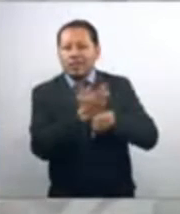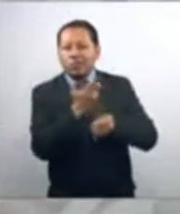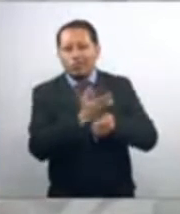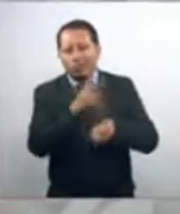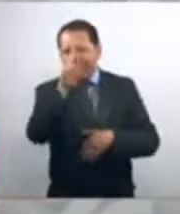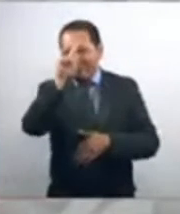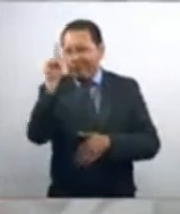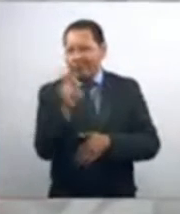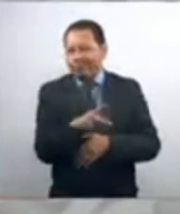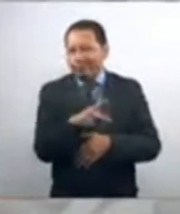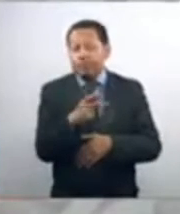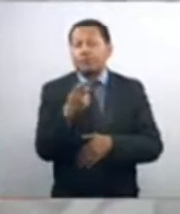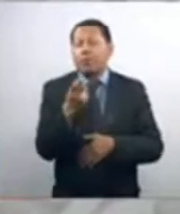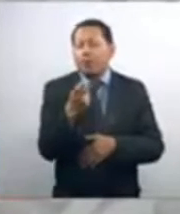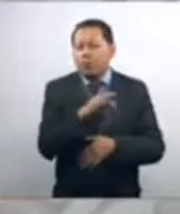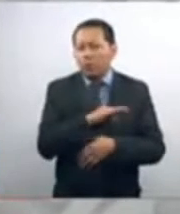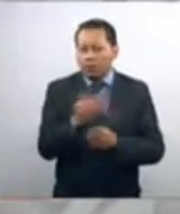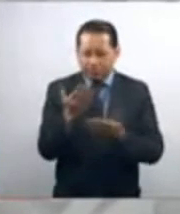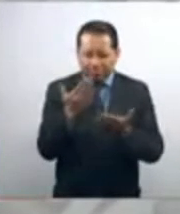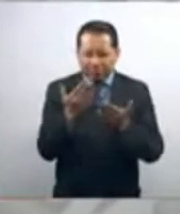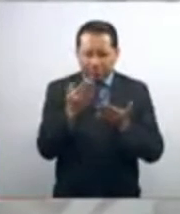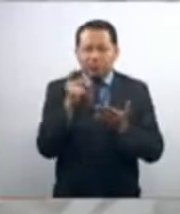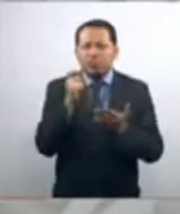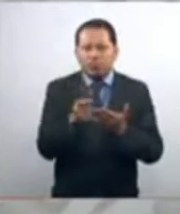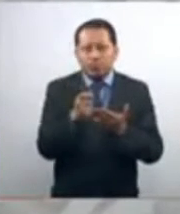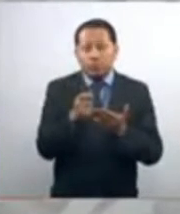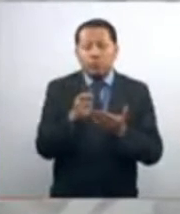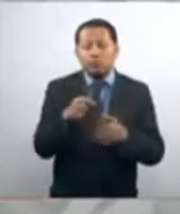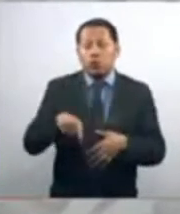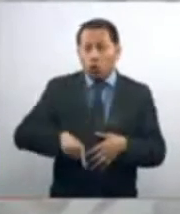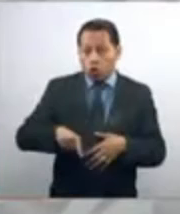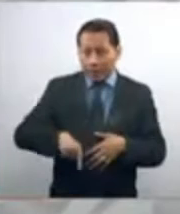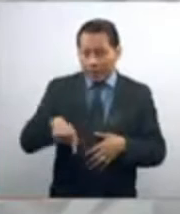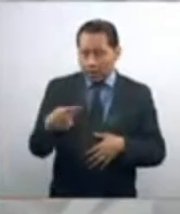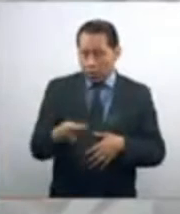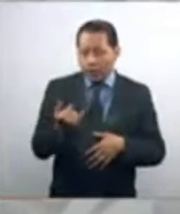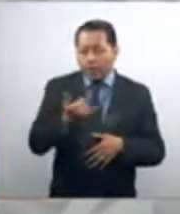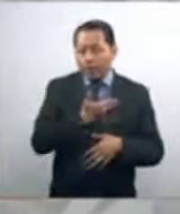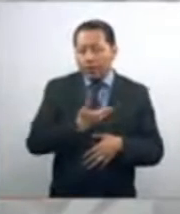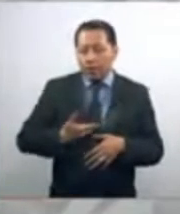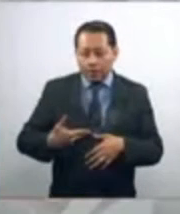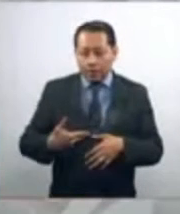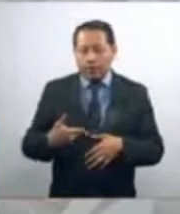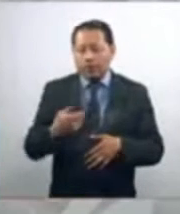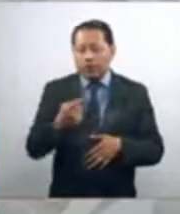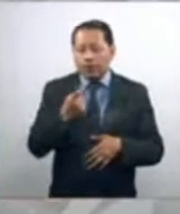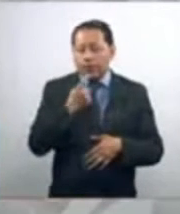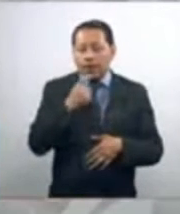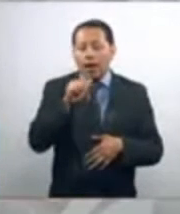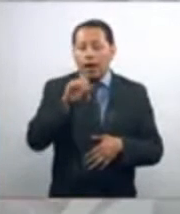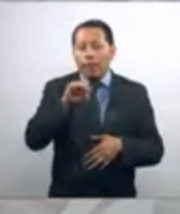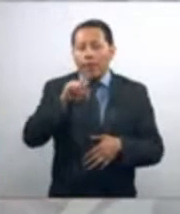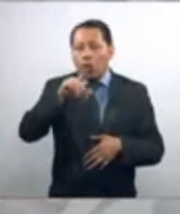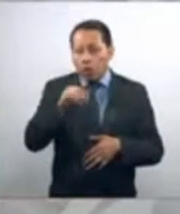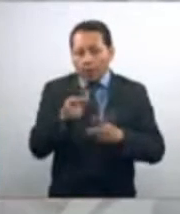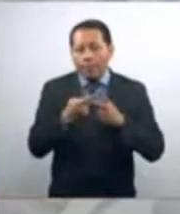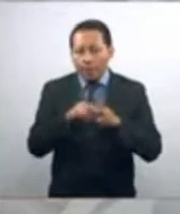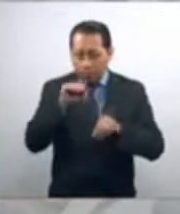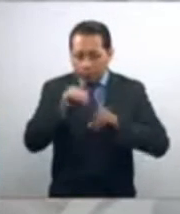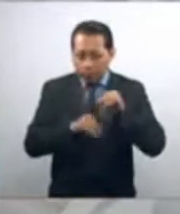vecino. ¿Cómo podemos evaluar? Las medidas que nuestro gobierno y el presidente Andrés Manuel López Obrador han puesto en